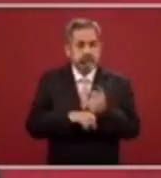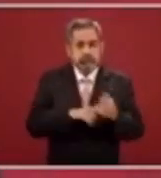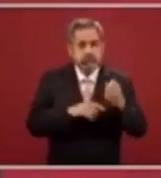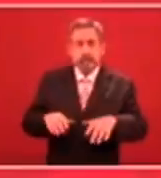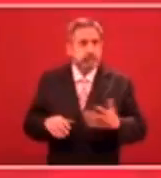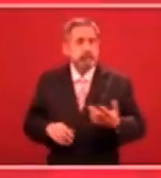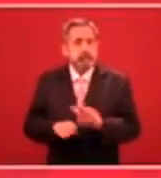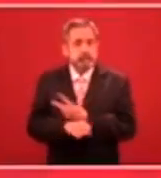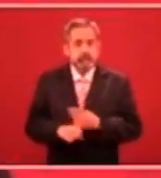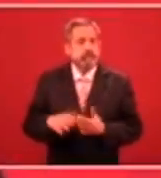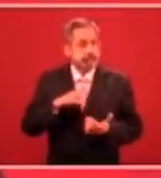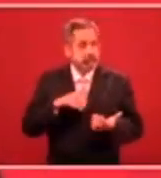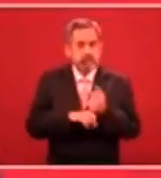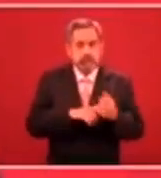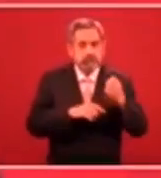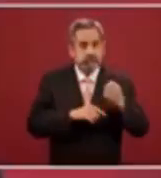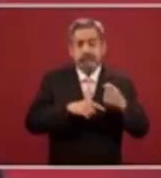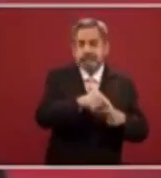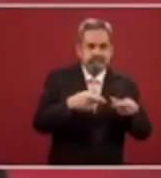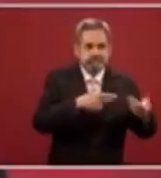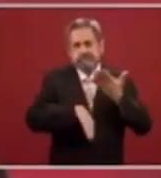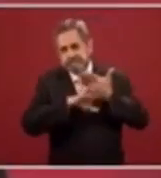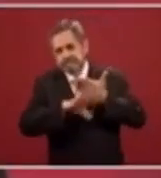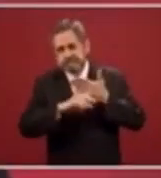en contra nuestra, de que hay una campaña en contra nuestra,